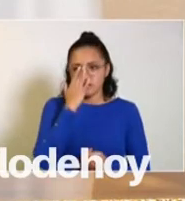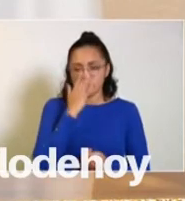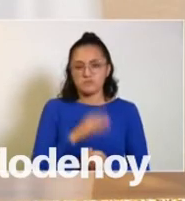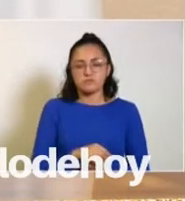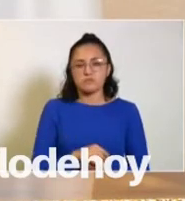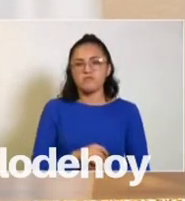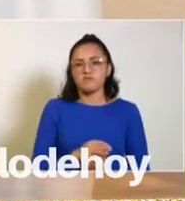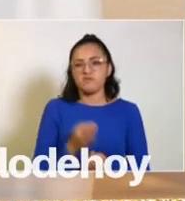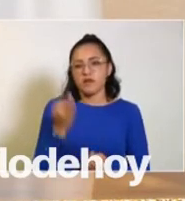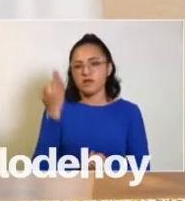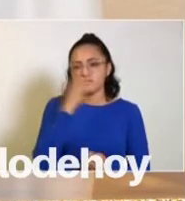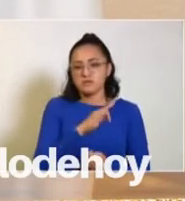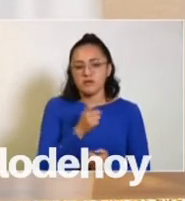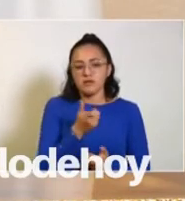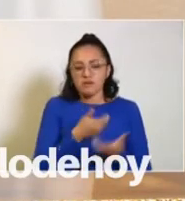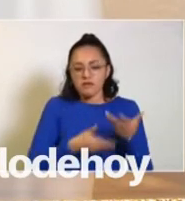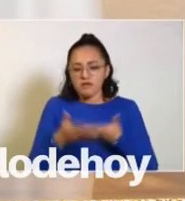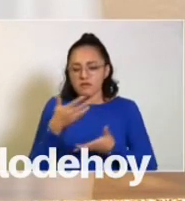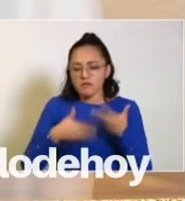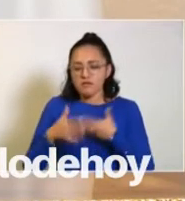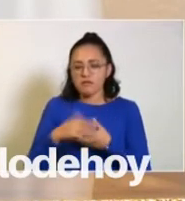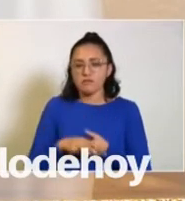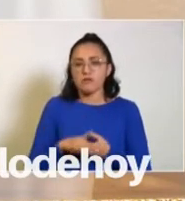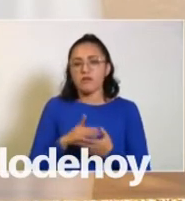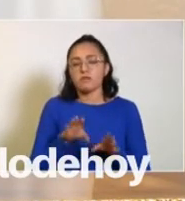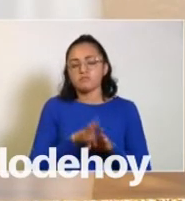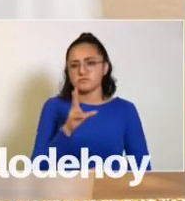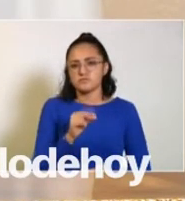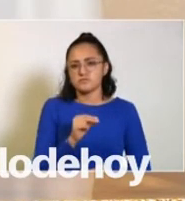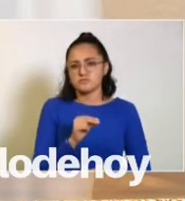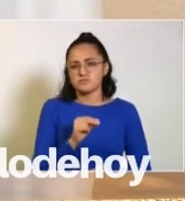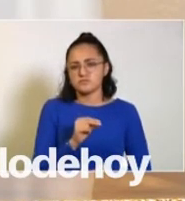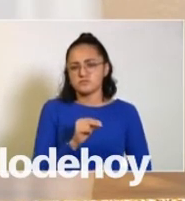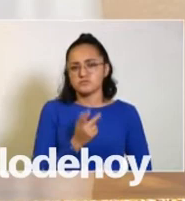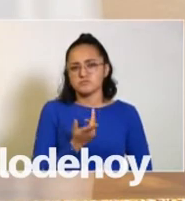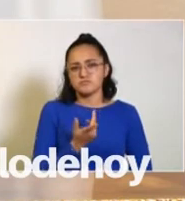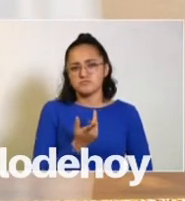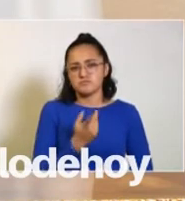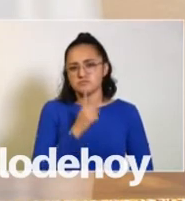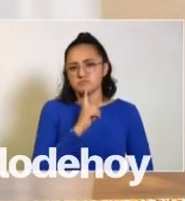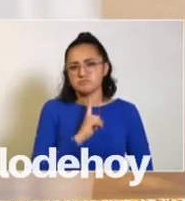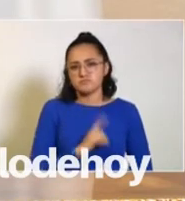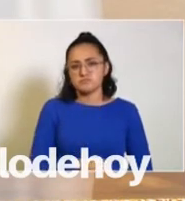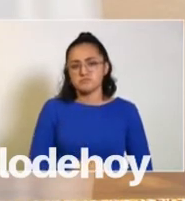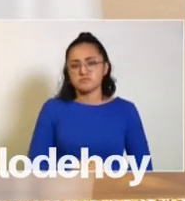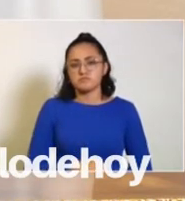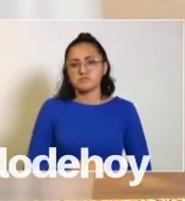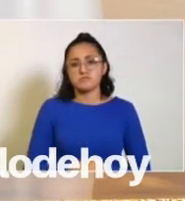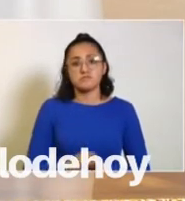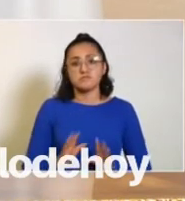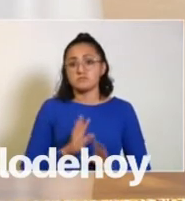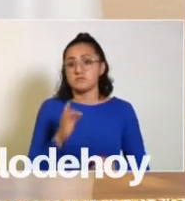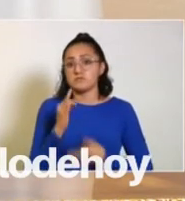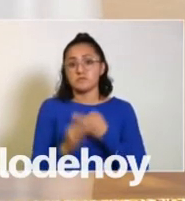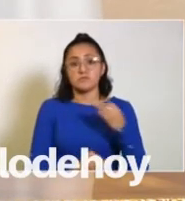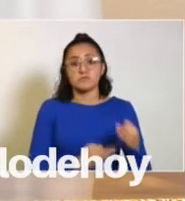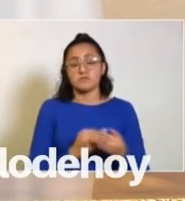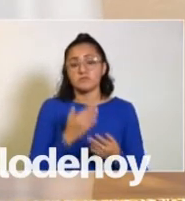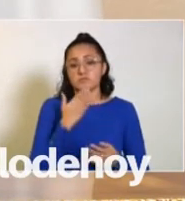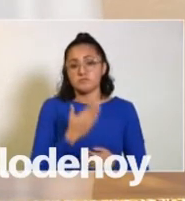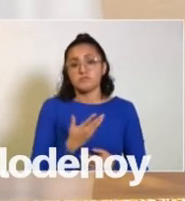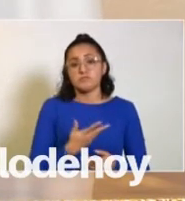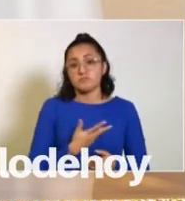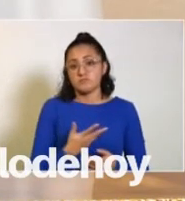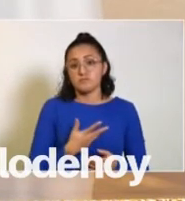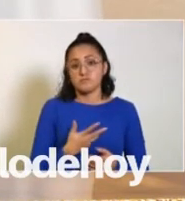ingresos a través del engaño si ya acreditó todo pues los